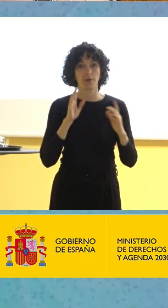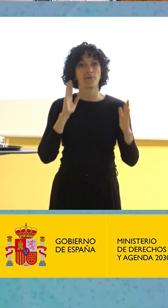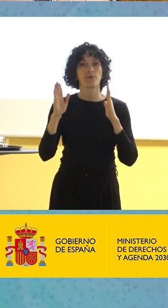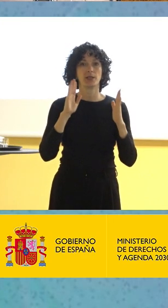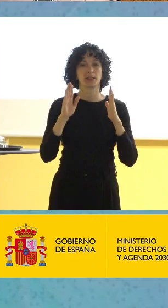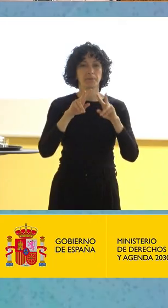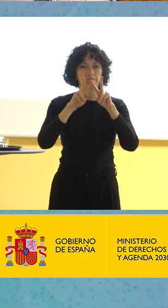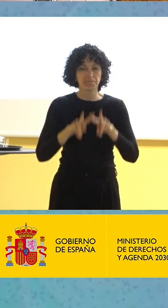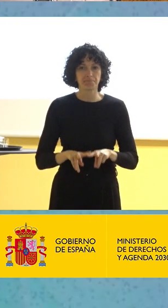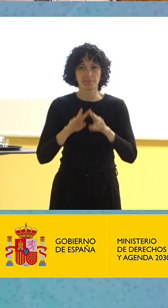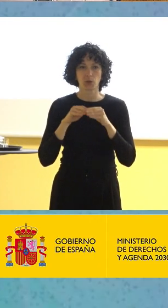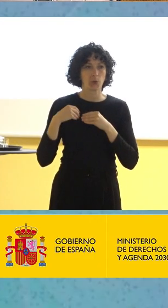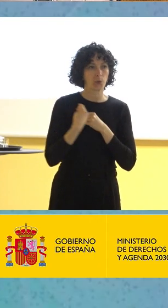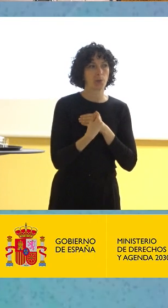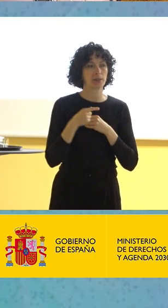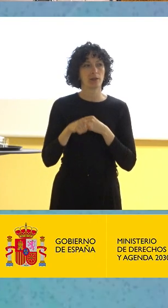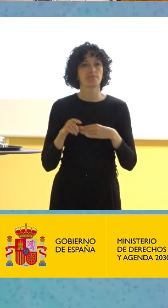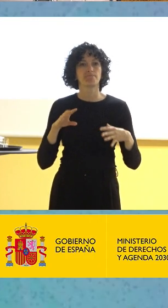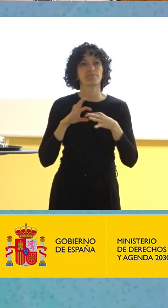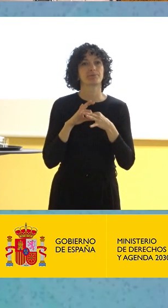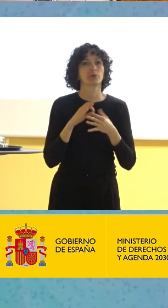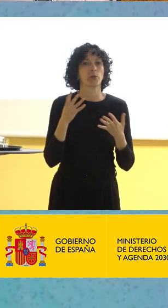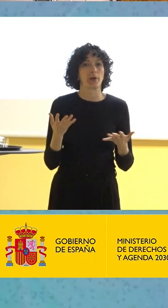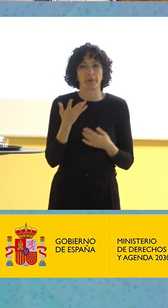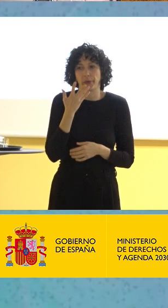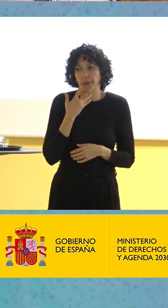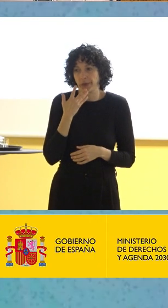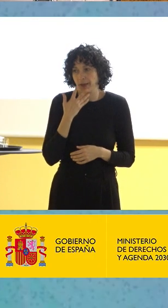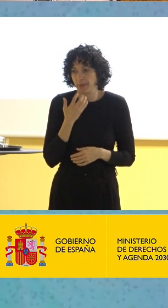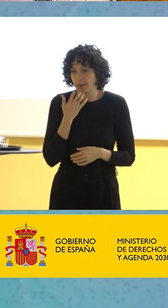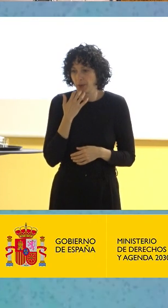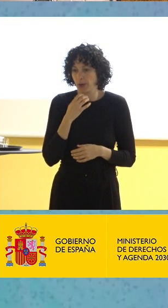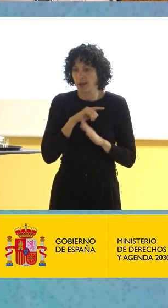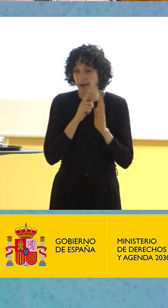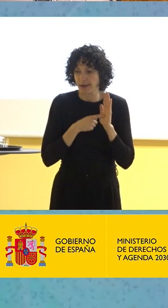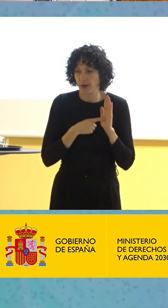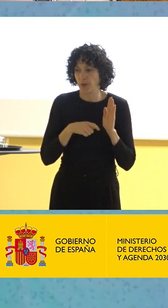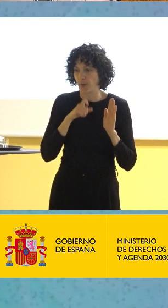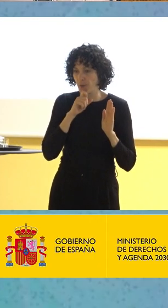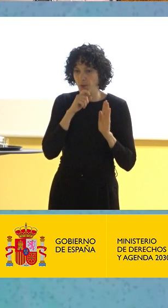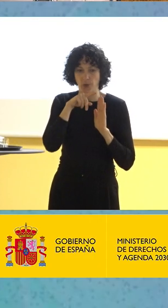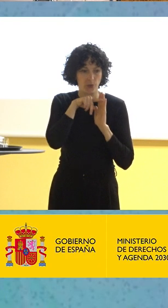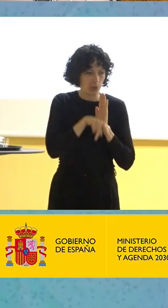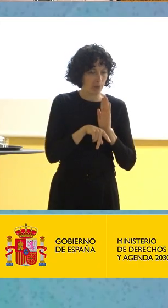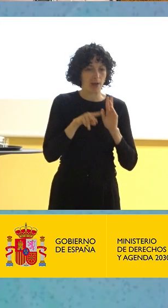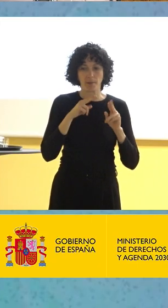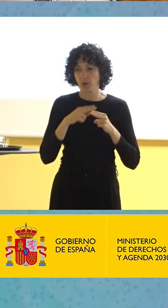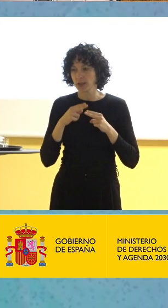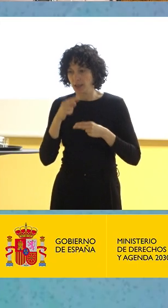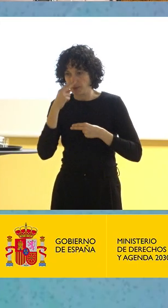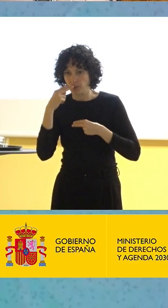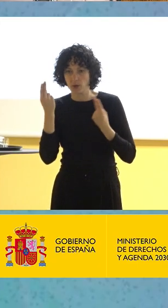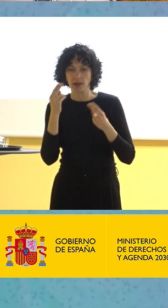digamos, de análisis documental que tiene que ver pues, con conocer, ¿no?, cómo son las legislaciones, las normativas sobre políticas